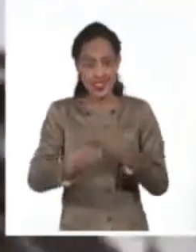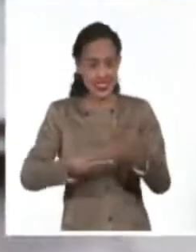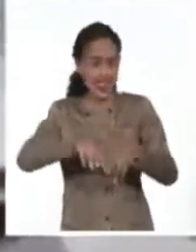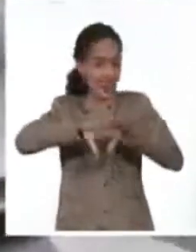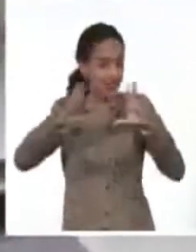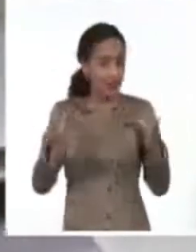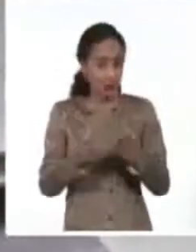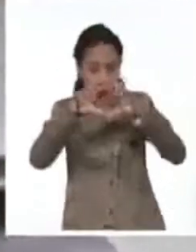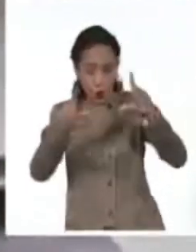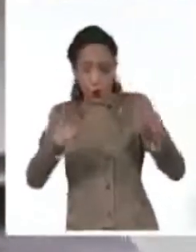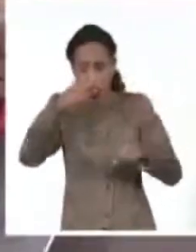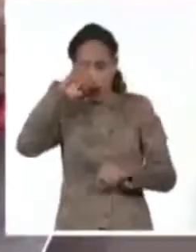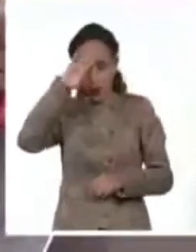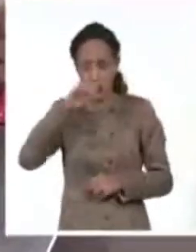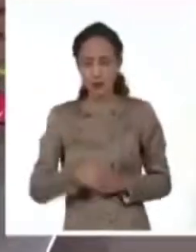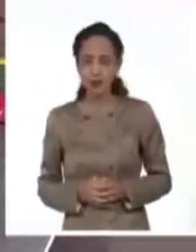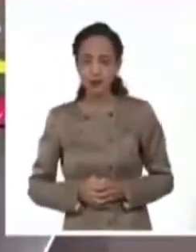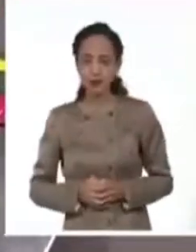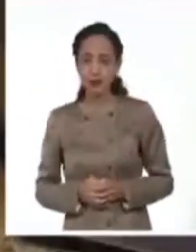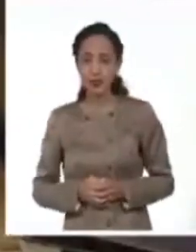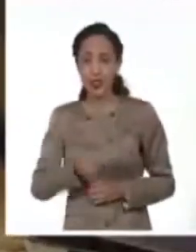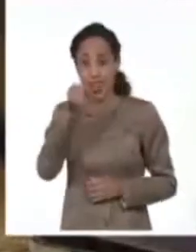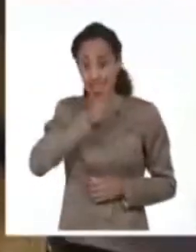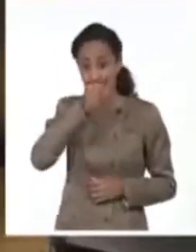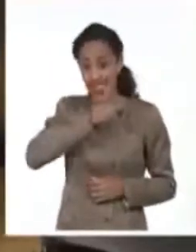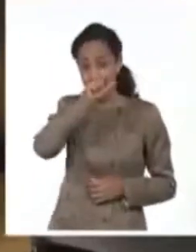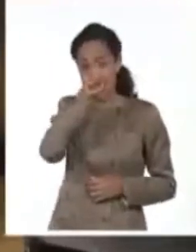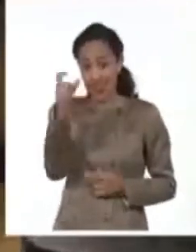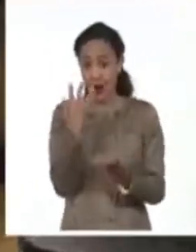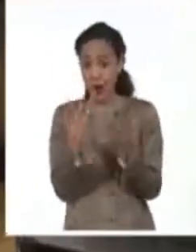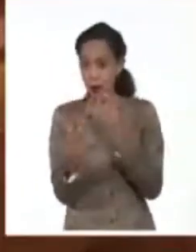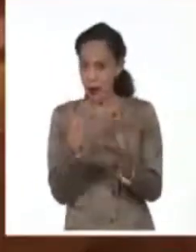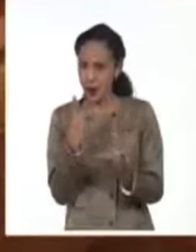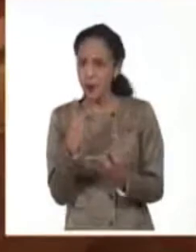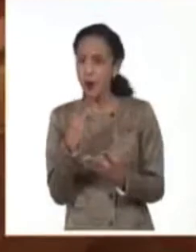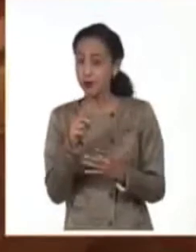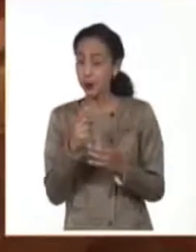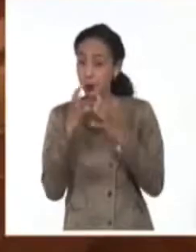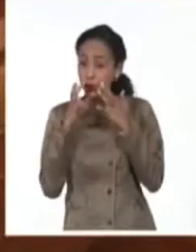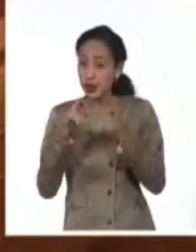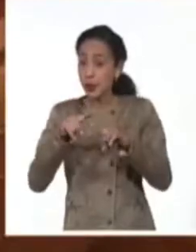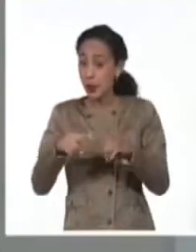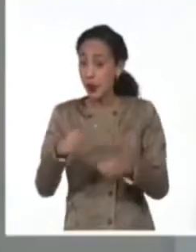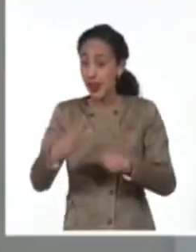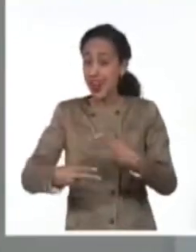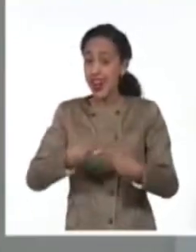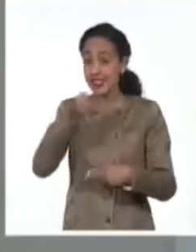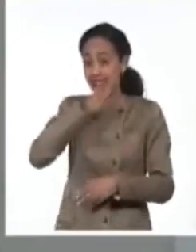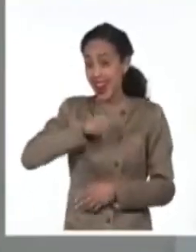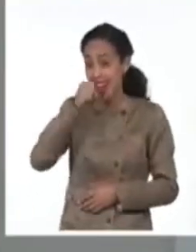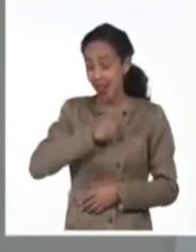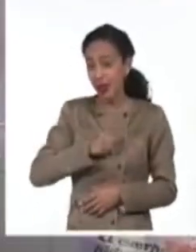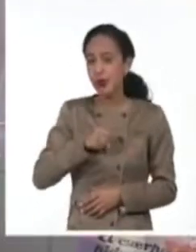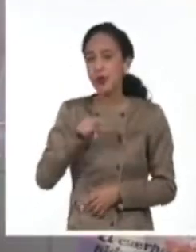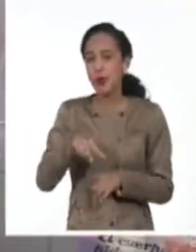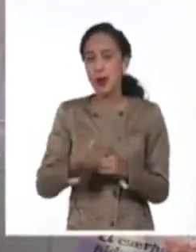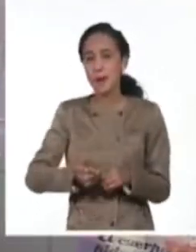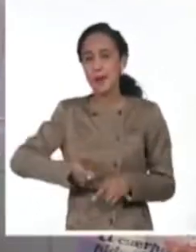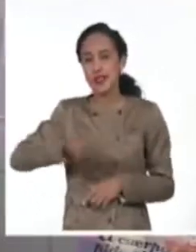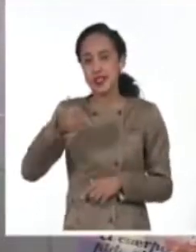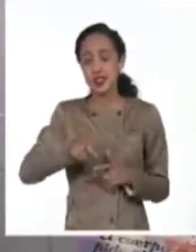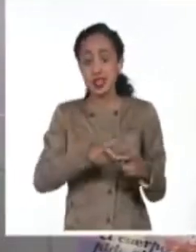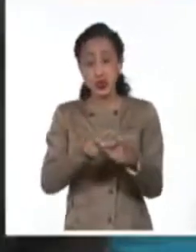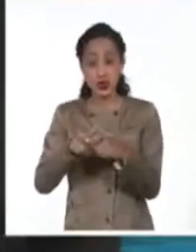país. La Sodería Obispo constituye un referente en el país por la elaboración de helados artesanales que, al decir del presidente de la Federación Culinaria de Cuba,